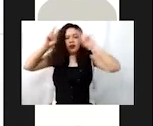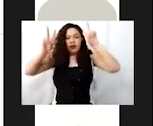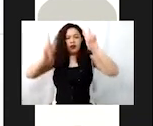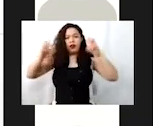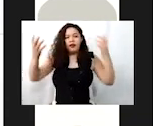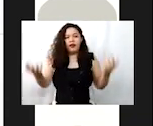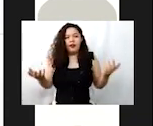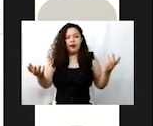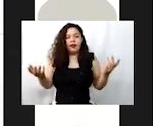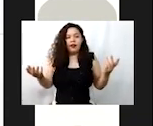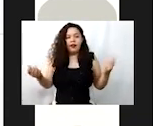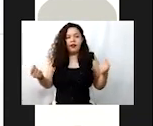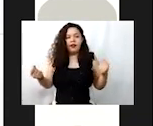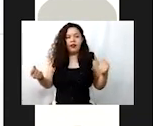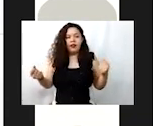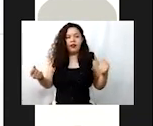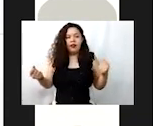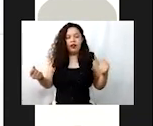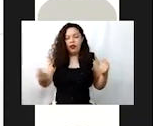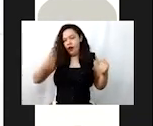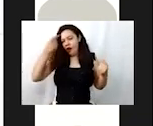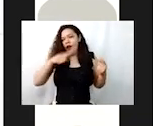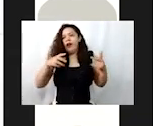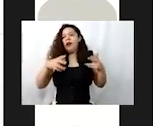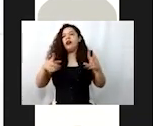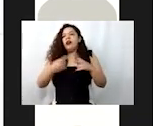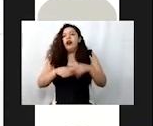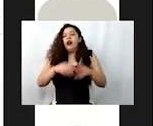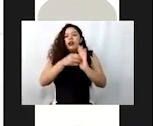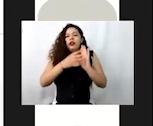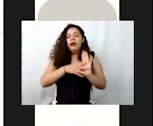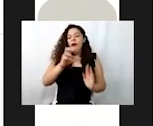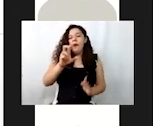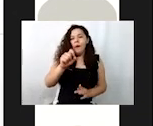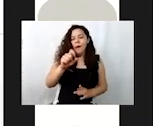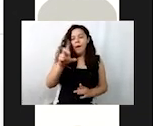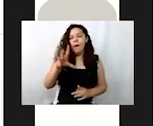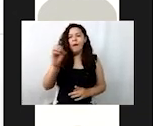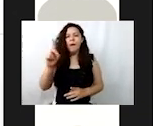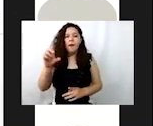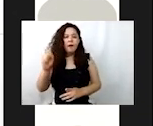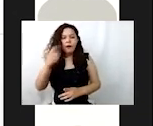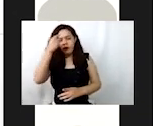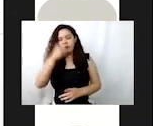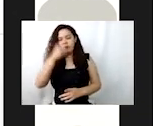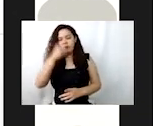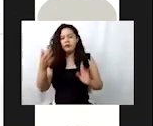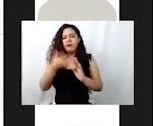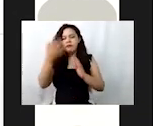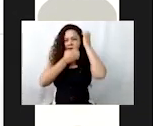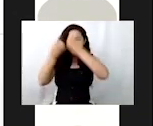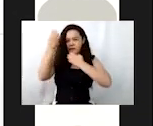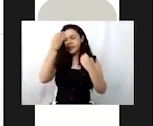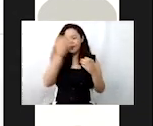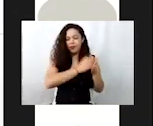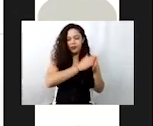misma resolución que le da nacimiento a la Agenda 2030 y los ODS dice en todo momento que la construcción de exámenes periódicos